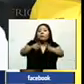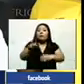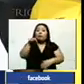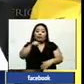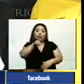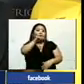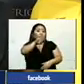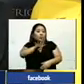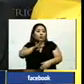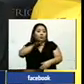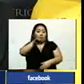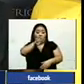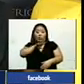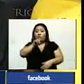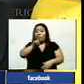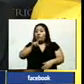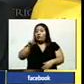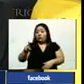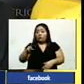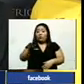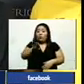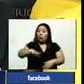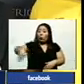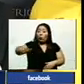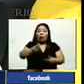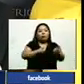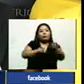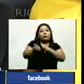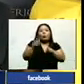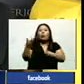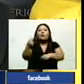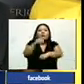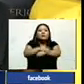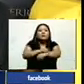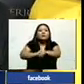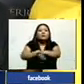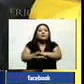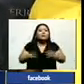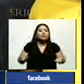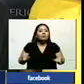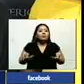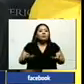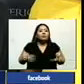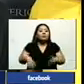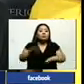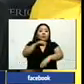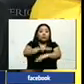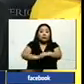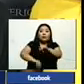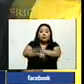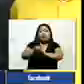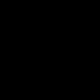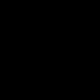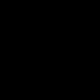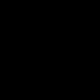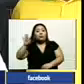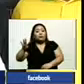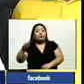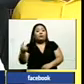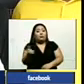estos 411 lugares donde estuvimos, detuvimos a 114 personas